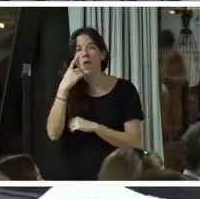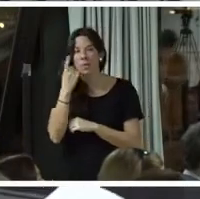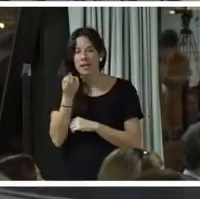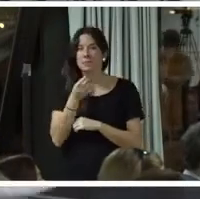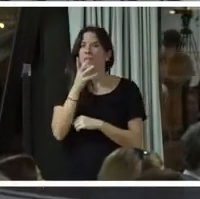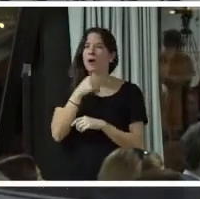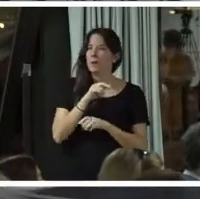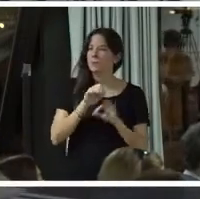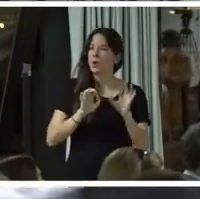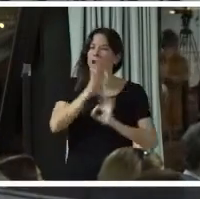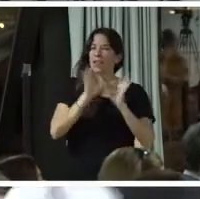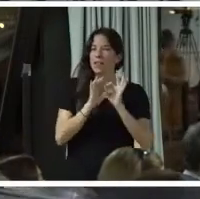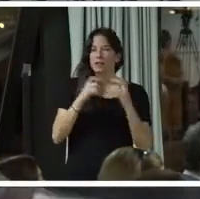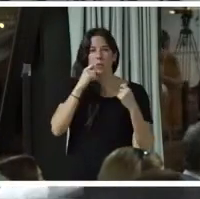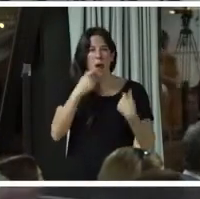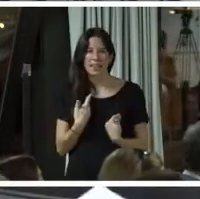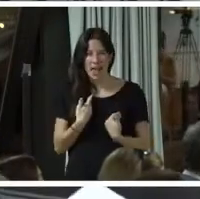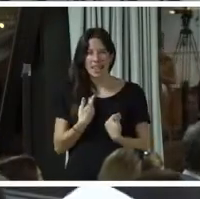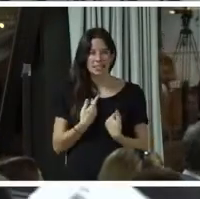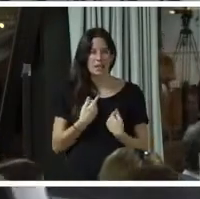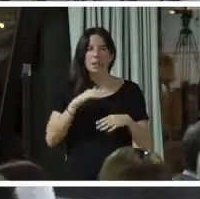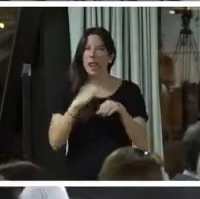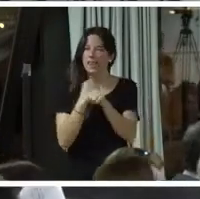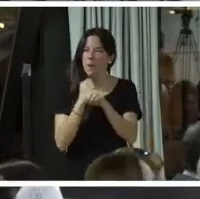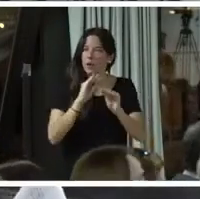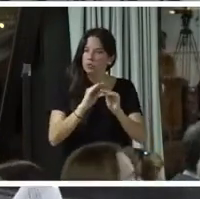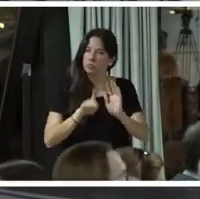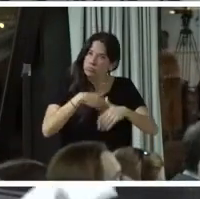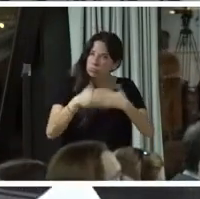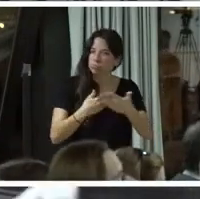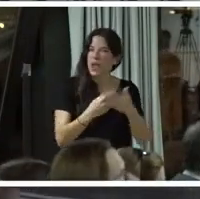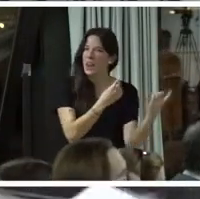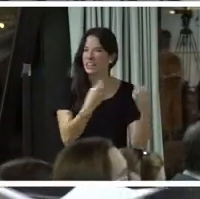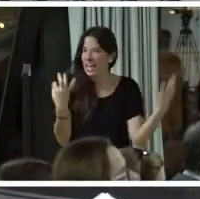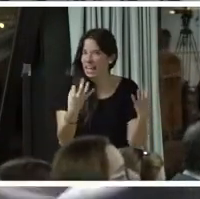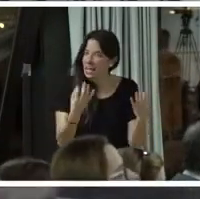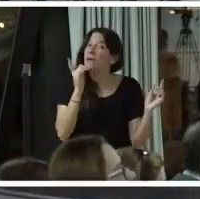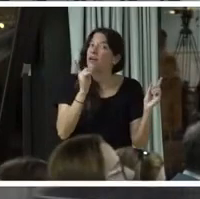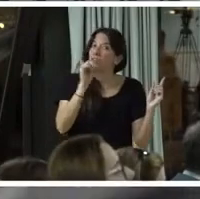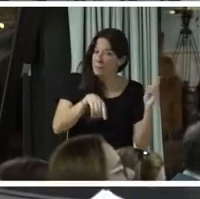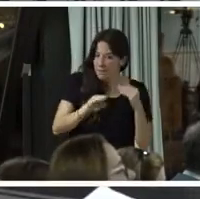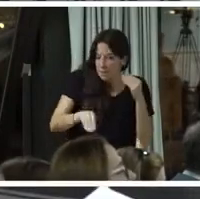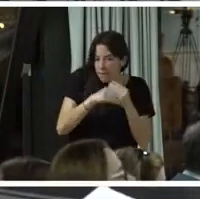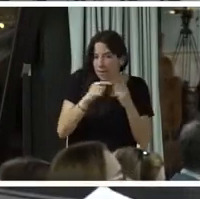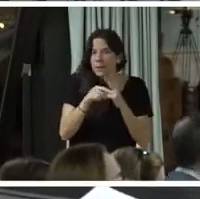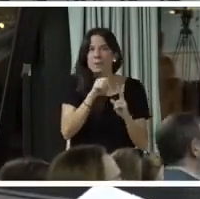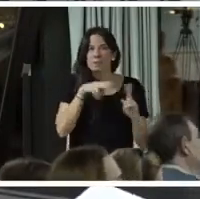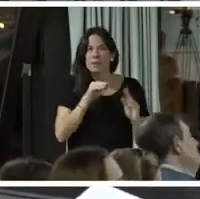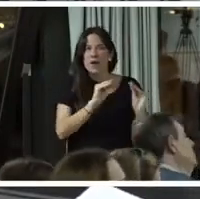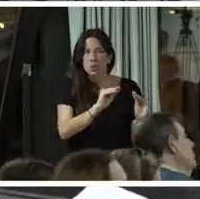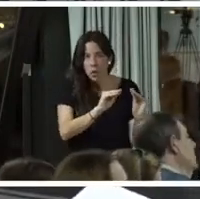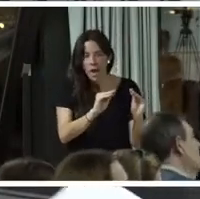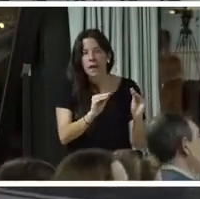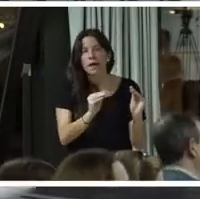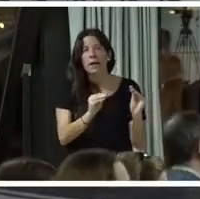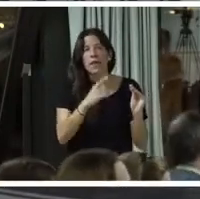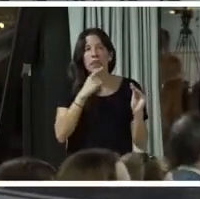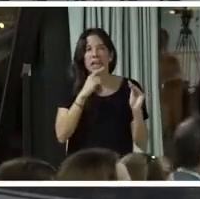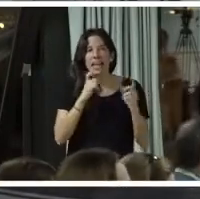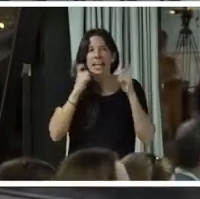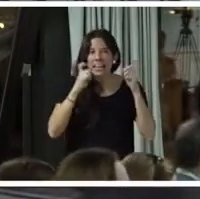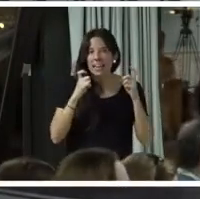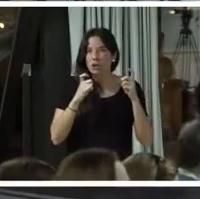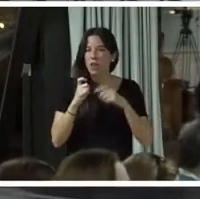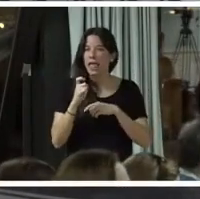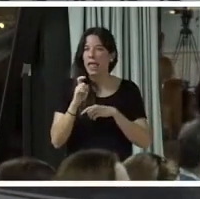que necesitan ahora las organizaciones humanitarias para poder desarrollar su trabajo allí pero también Cómo ves tú qué perspectiva tienes sobre esa ese intento